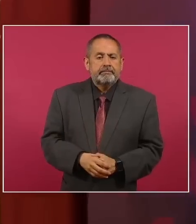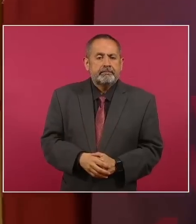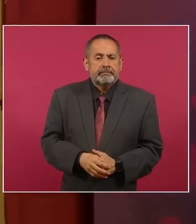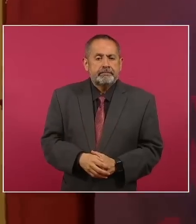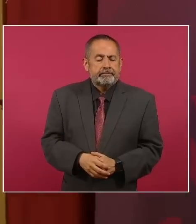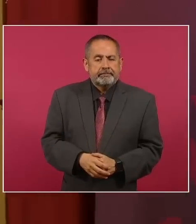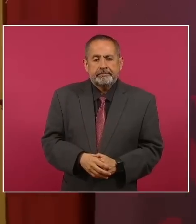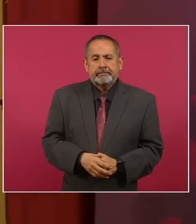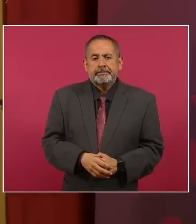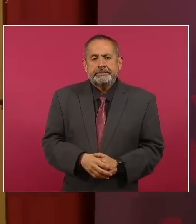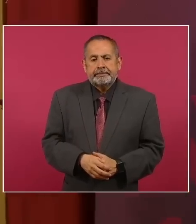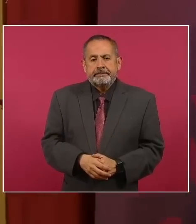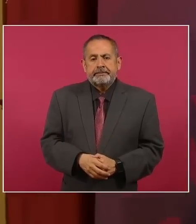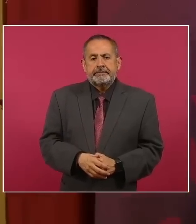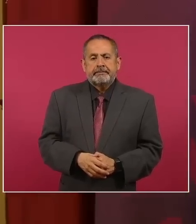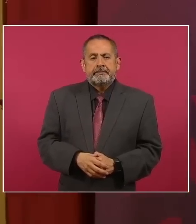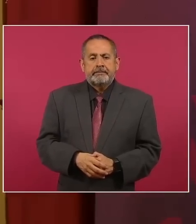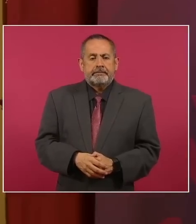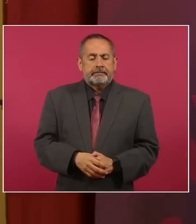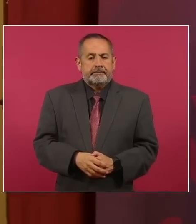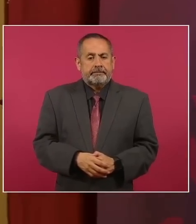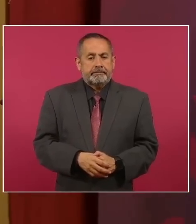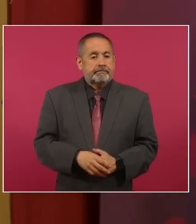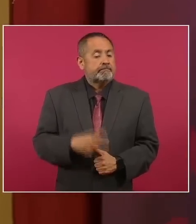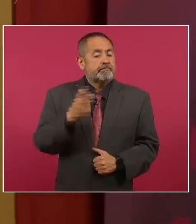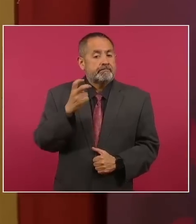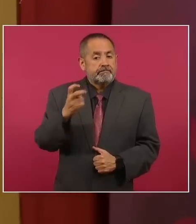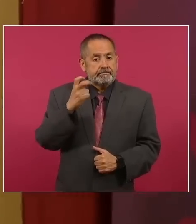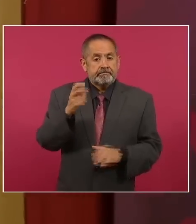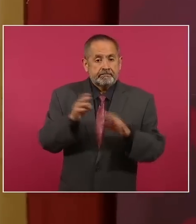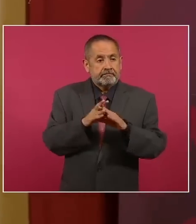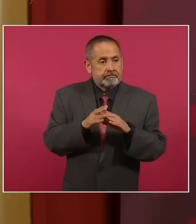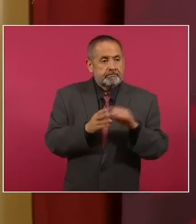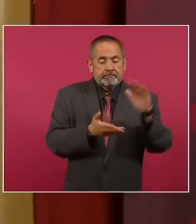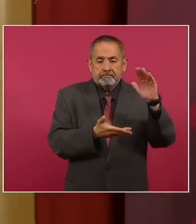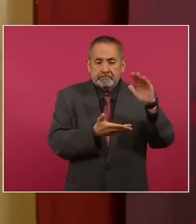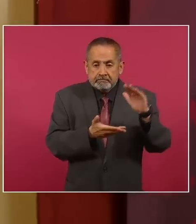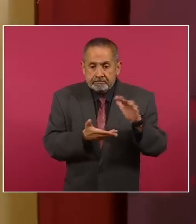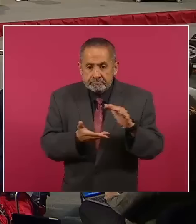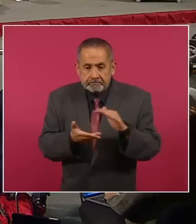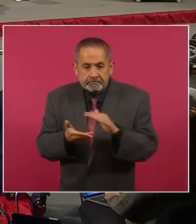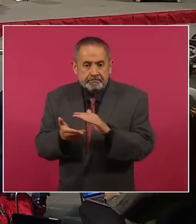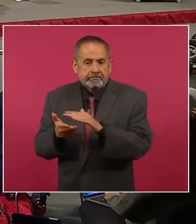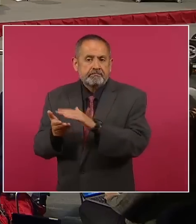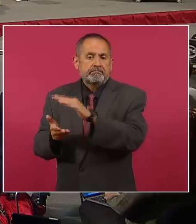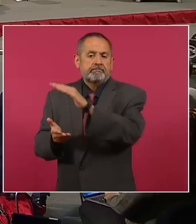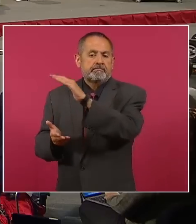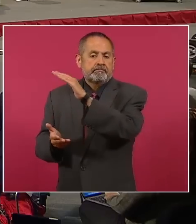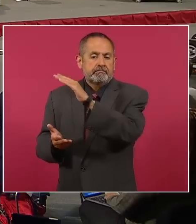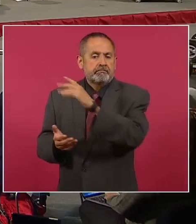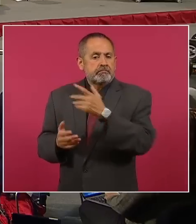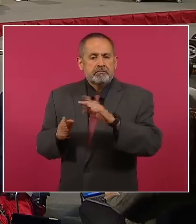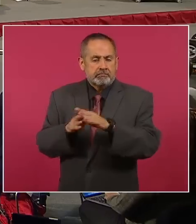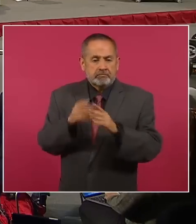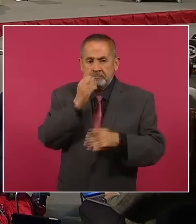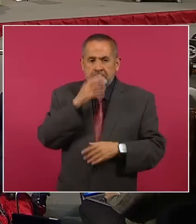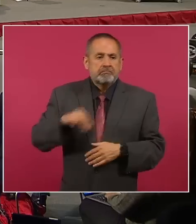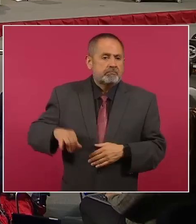Y esta es la evolución y la proyección del déficit de combustibles. Esto es muy interesante también porque